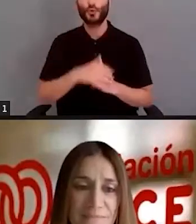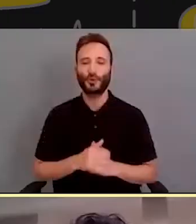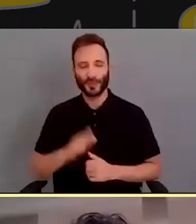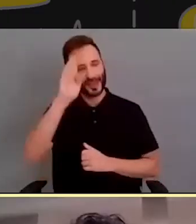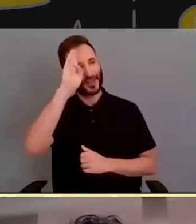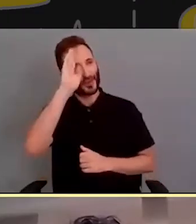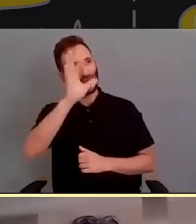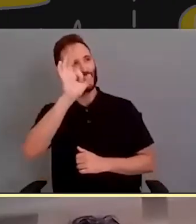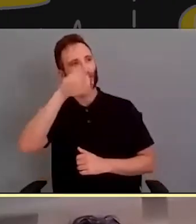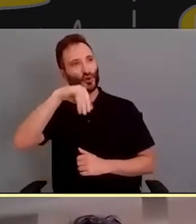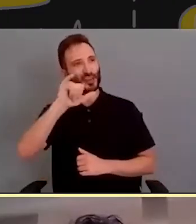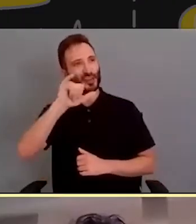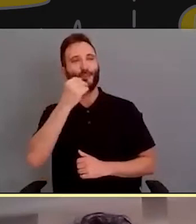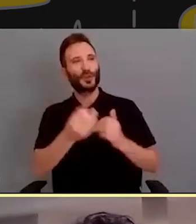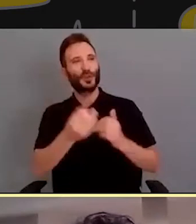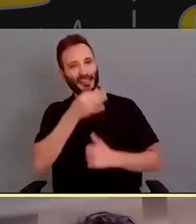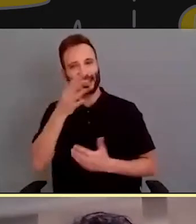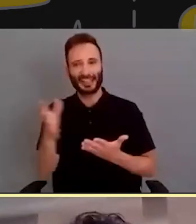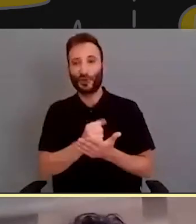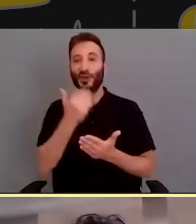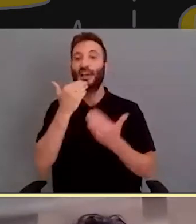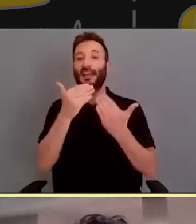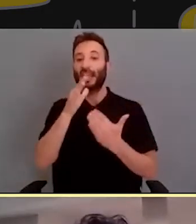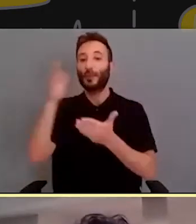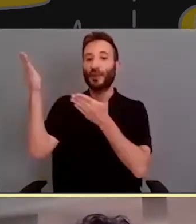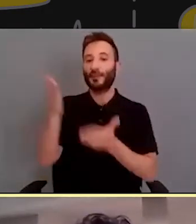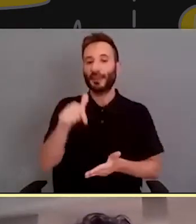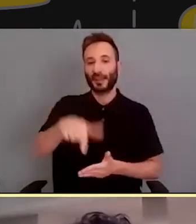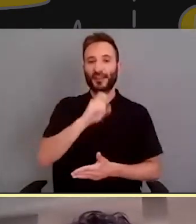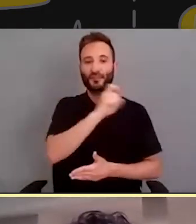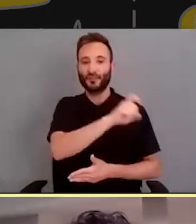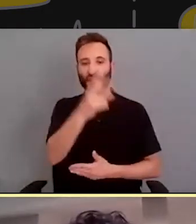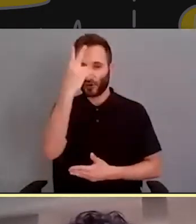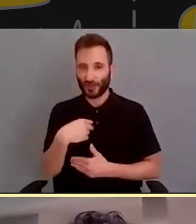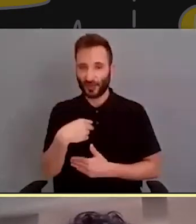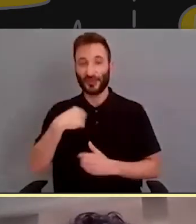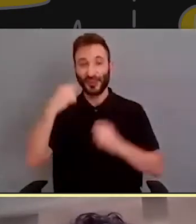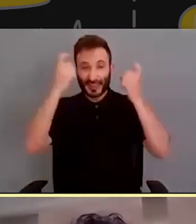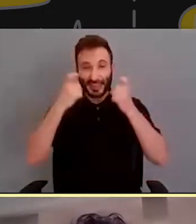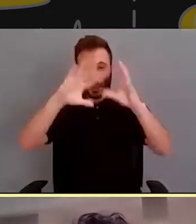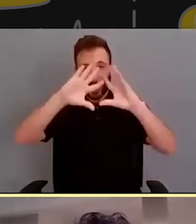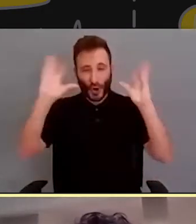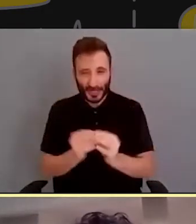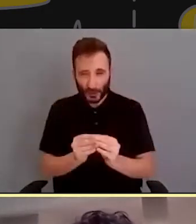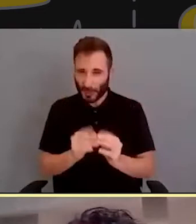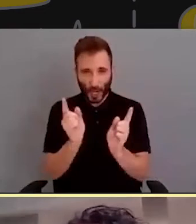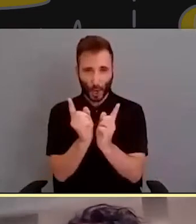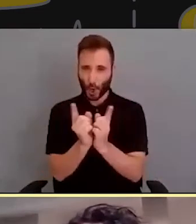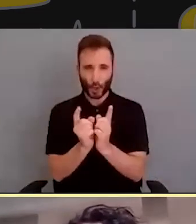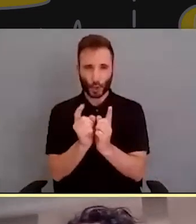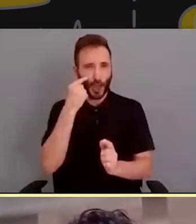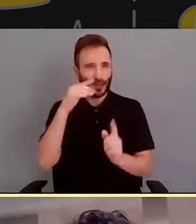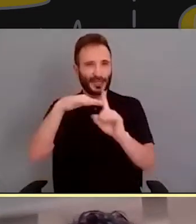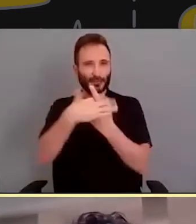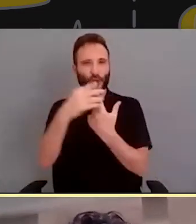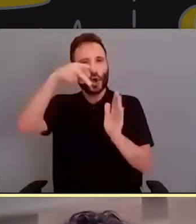tardes a todos. Muchas gracias por la invitación a Fundación 11. Y bueno, voy a intentar resumir brevemente un poco en qué consiste esta